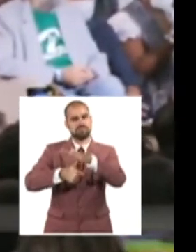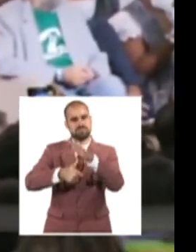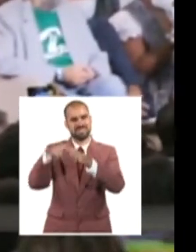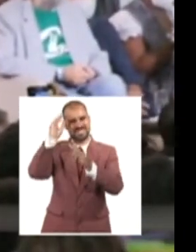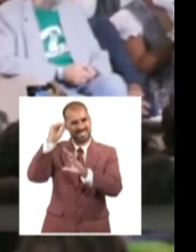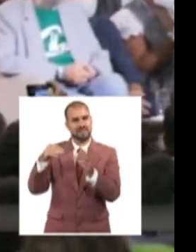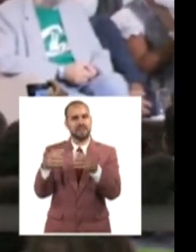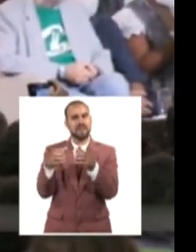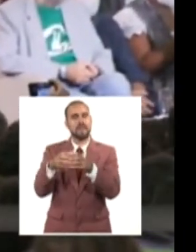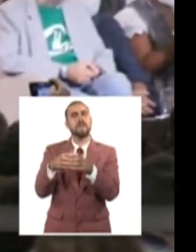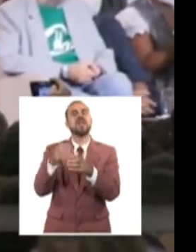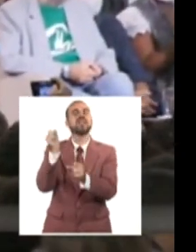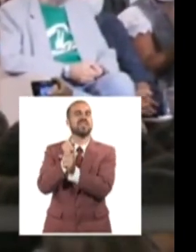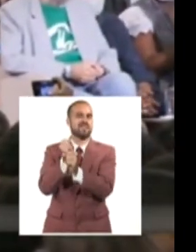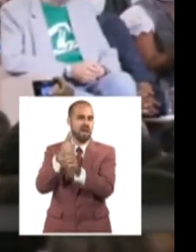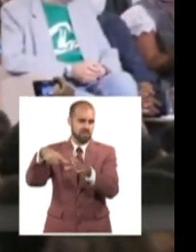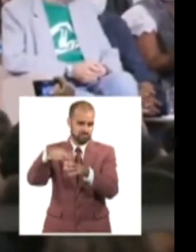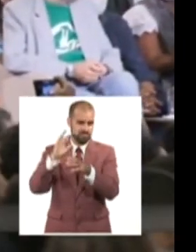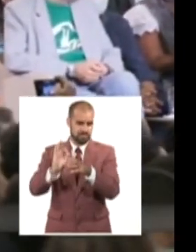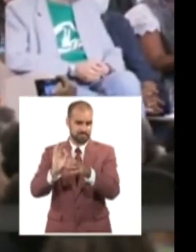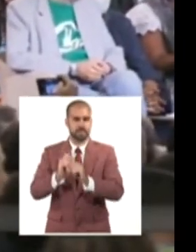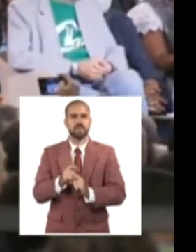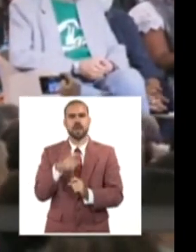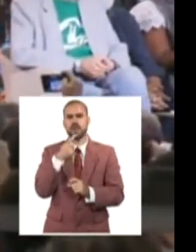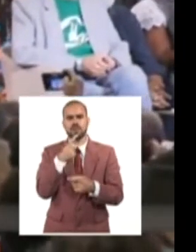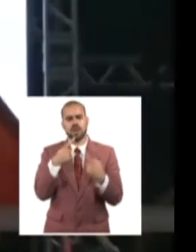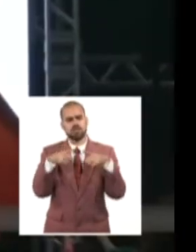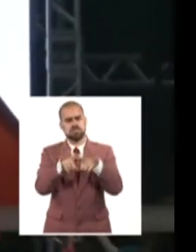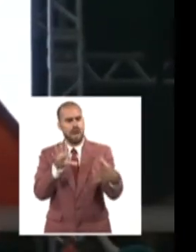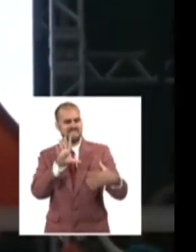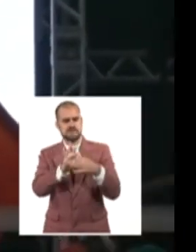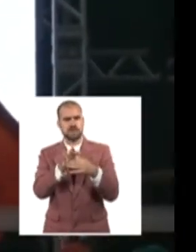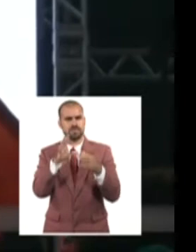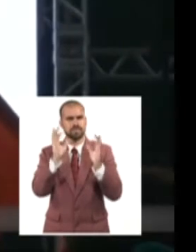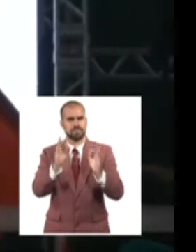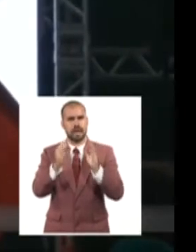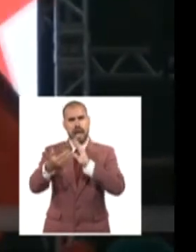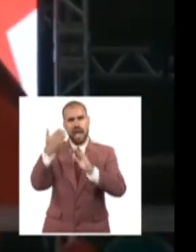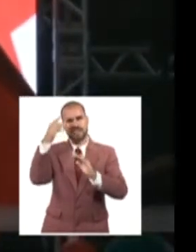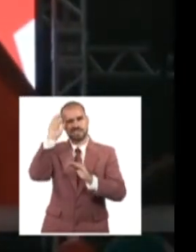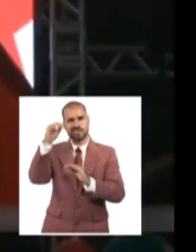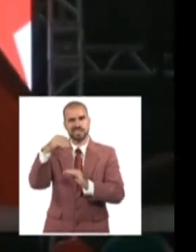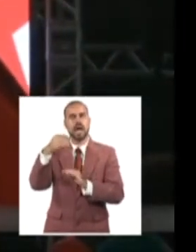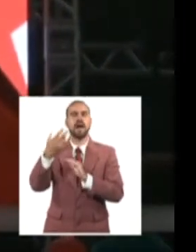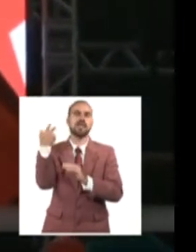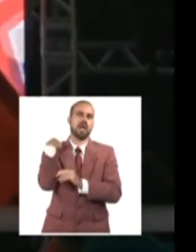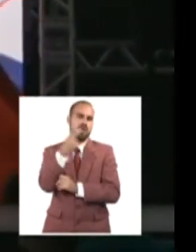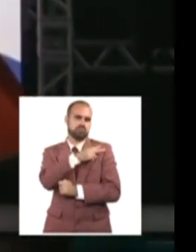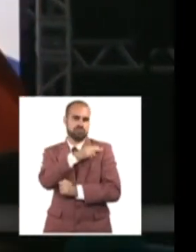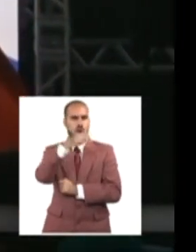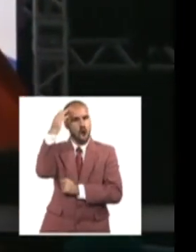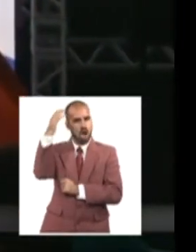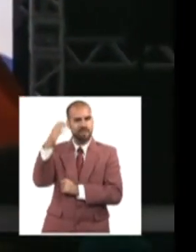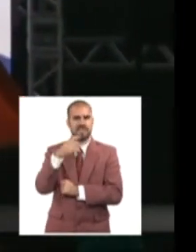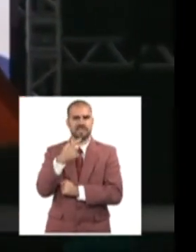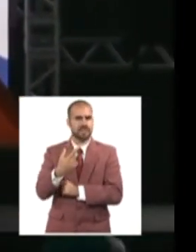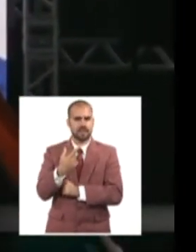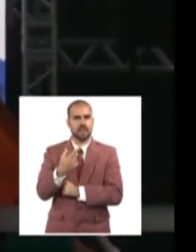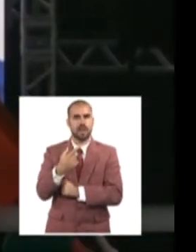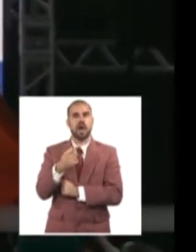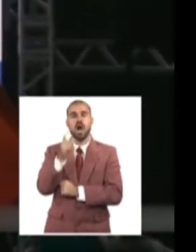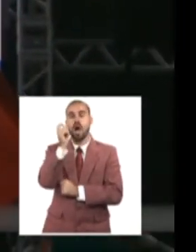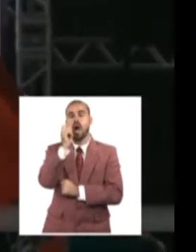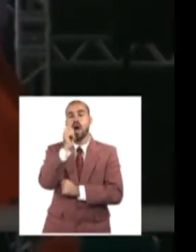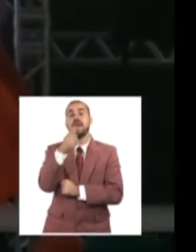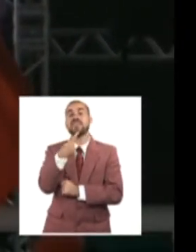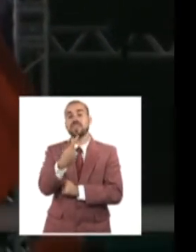ello se unió con el que fue uno de sus rivales políticos el ex gobernador de sao paulo geraldo alckmin ante el que lula logró